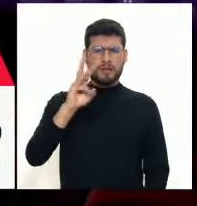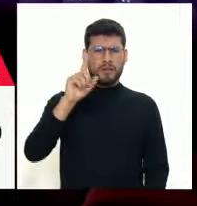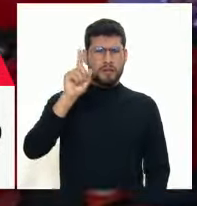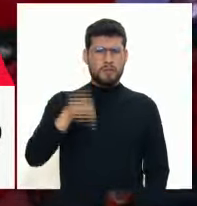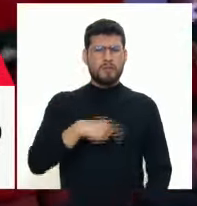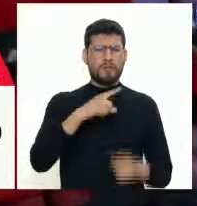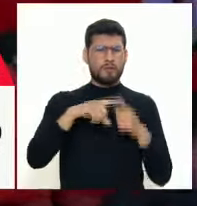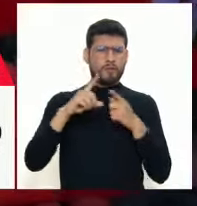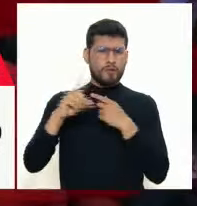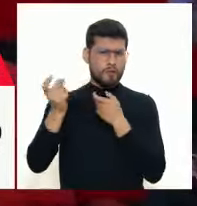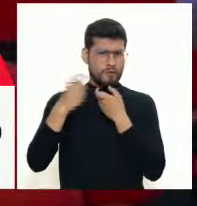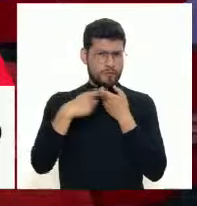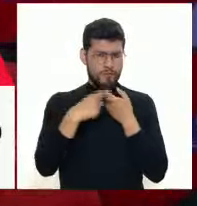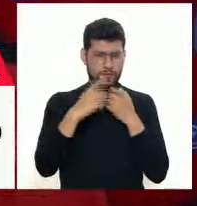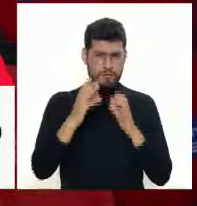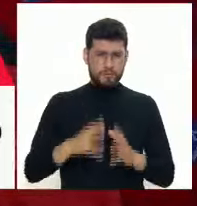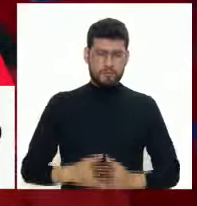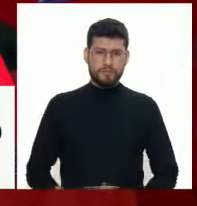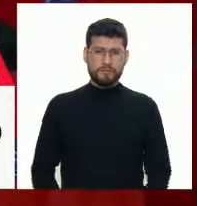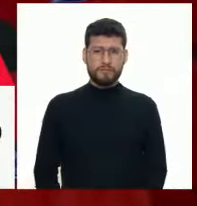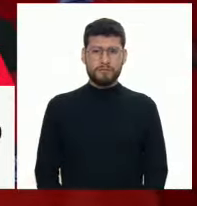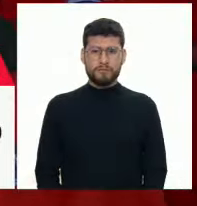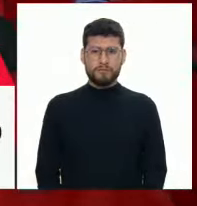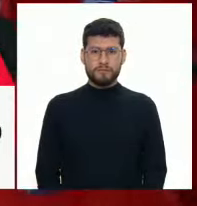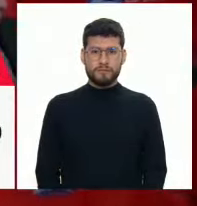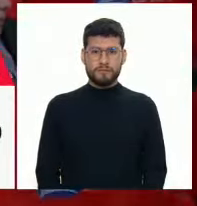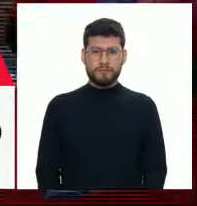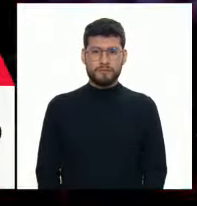mil seguidores.